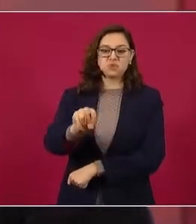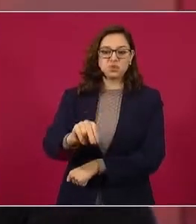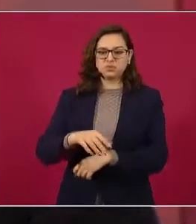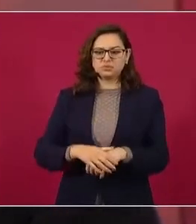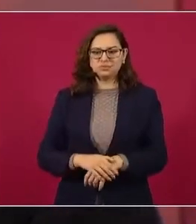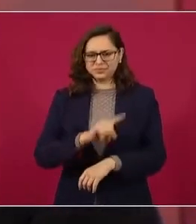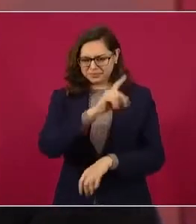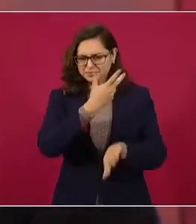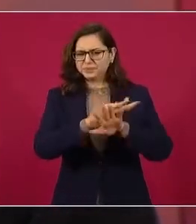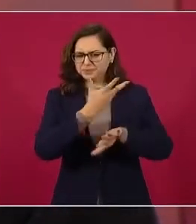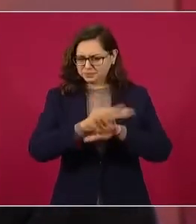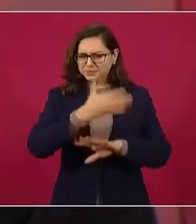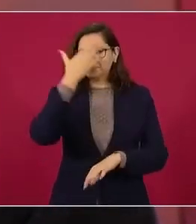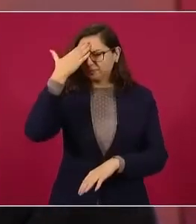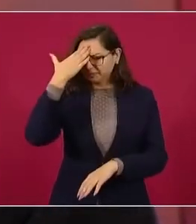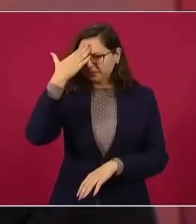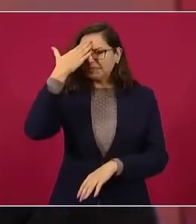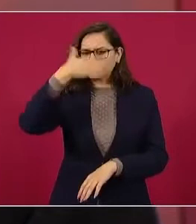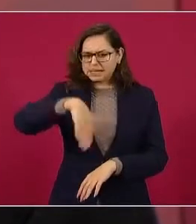saben